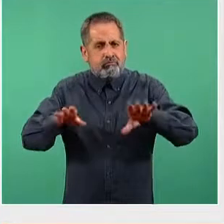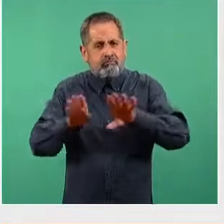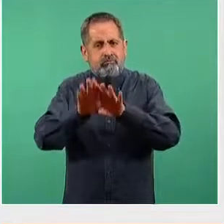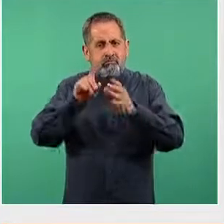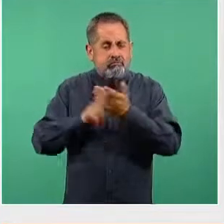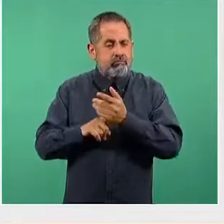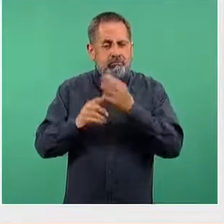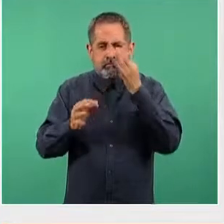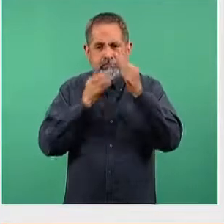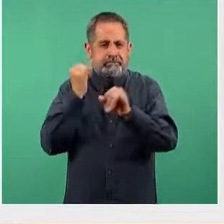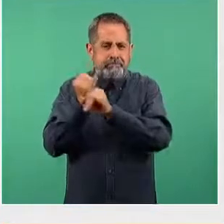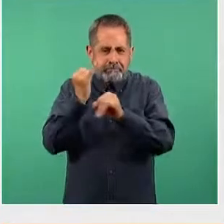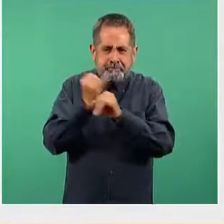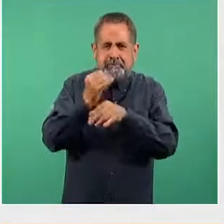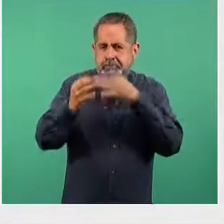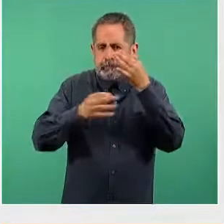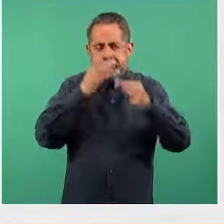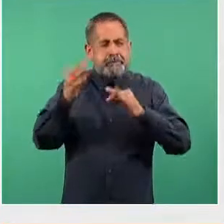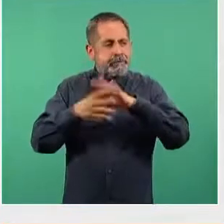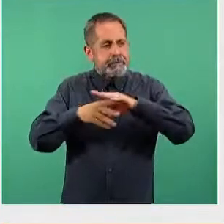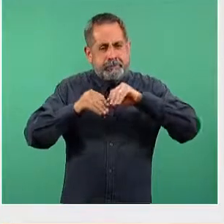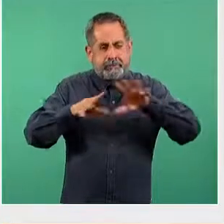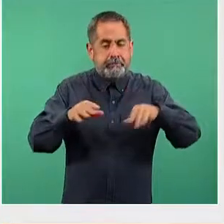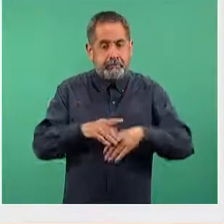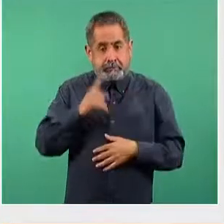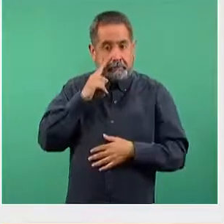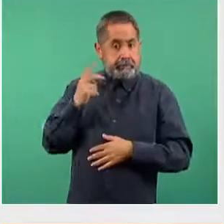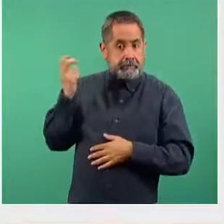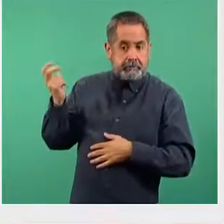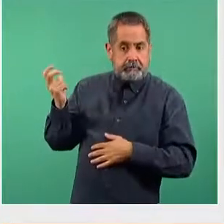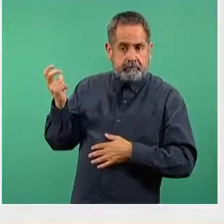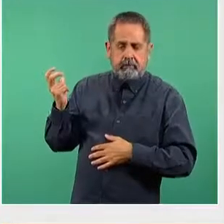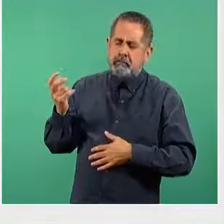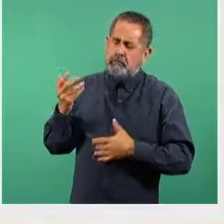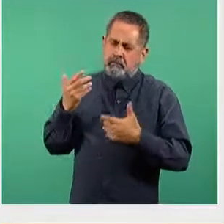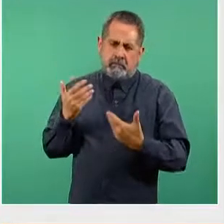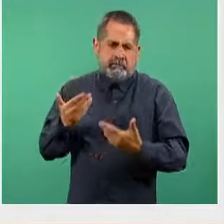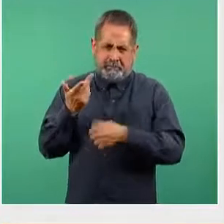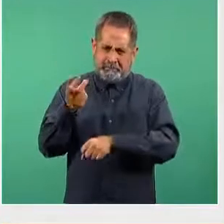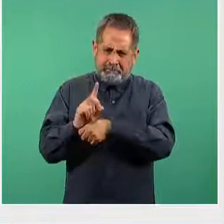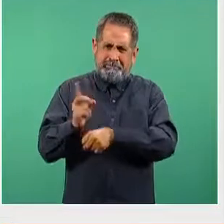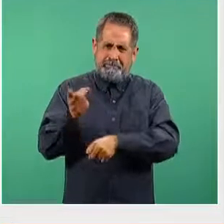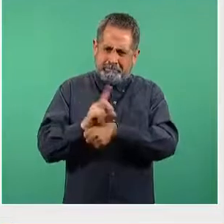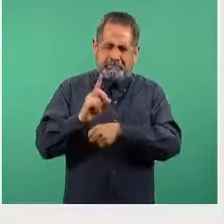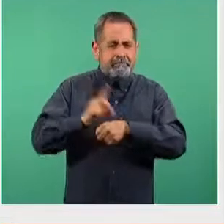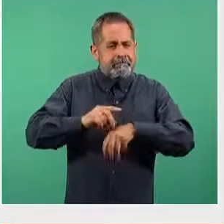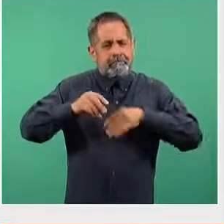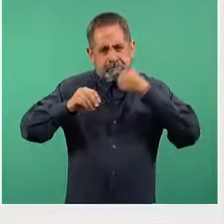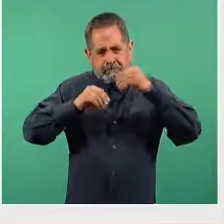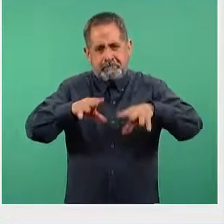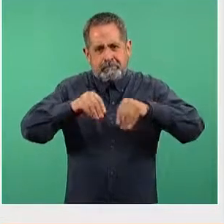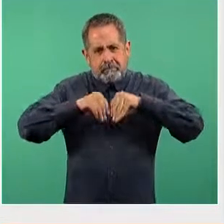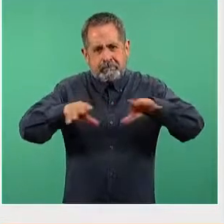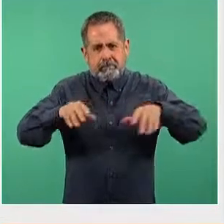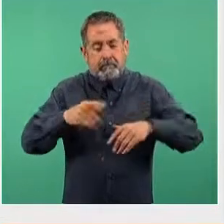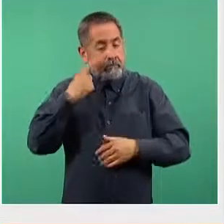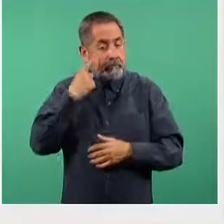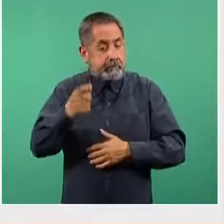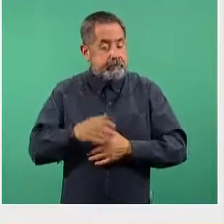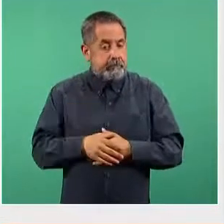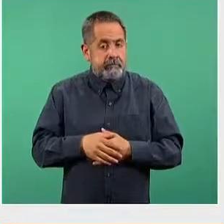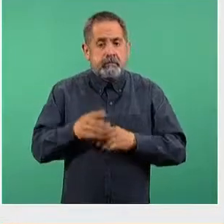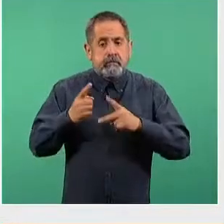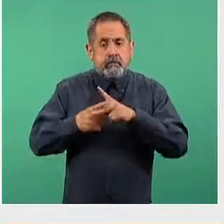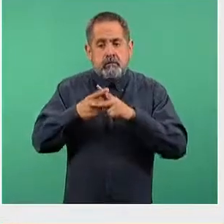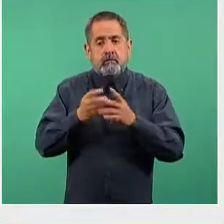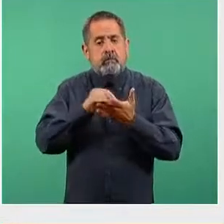diversas plataformas electrónicas. Esta es una actividad, una acción de todos los días. Las cifras y los datos